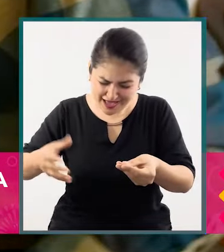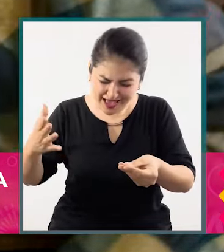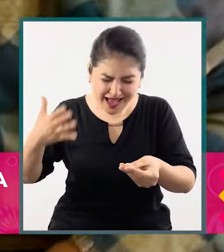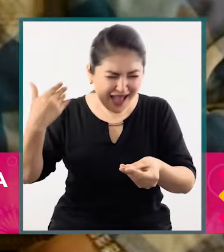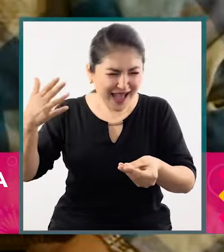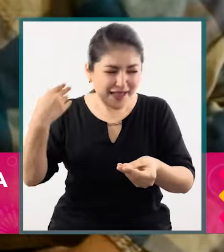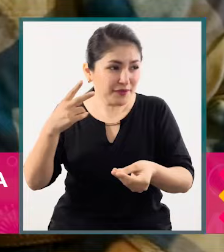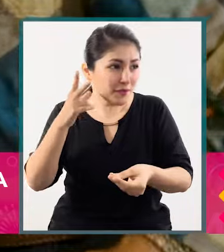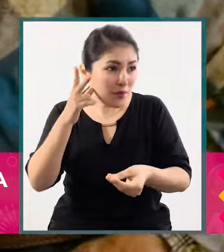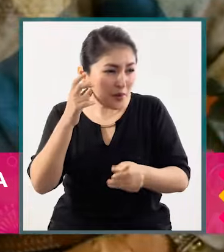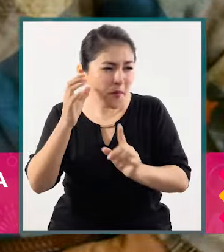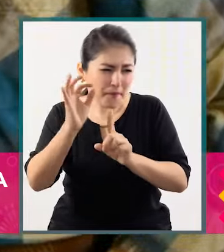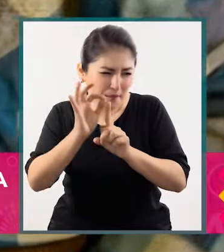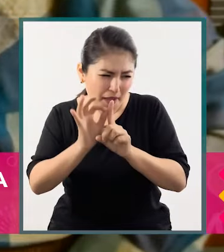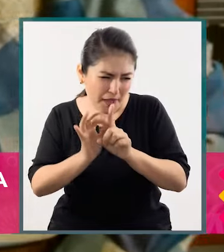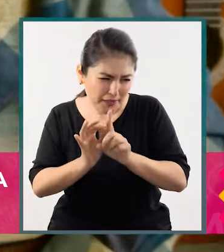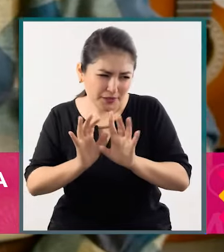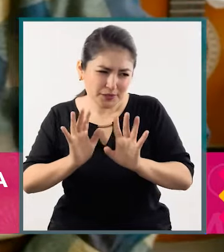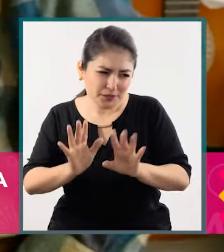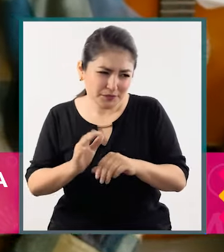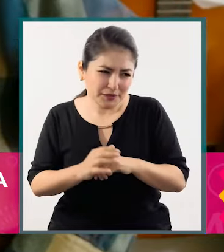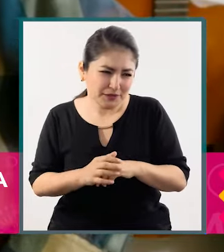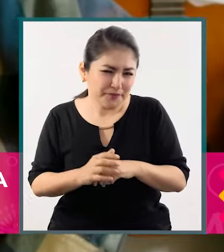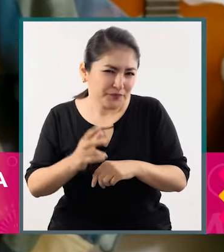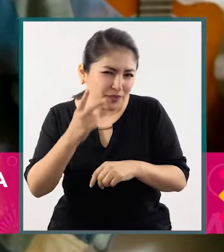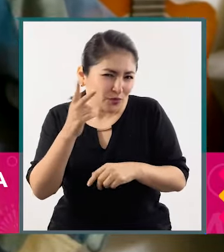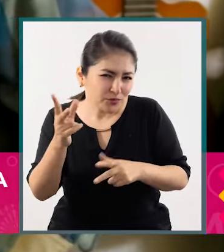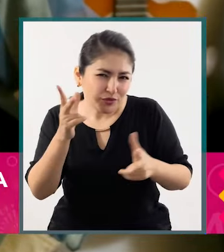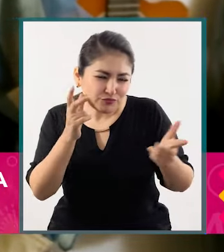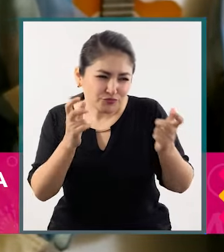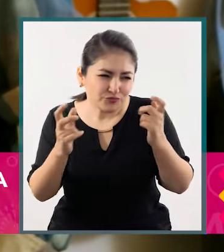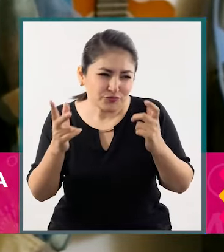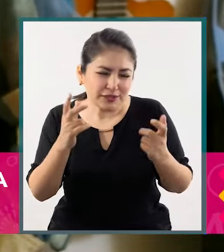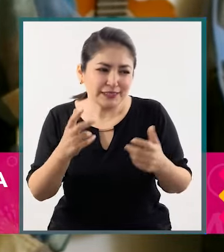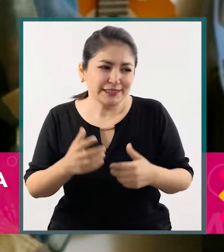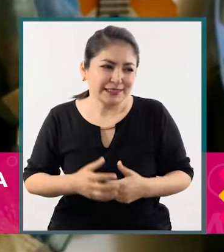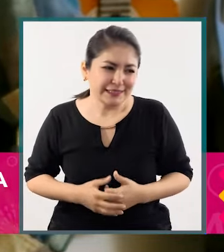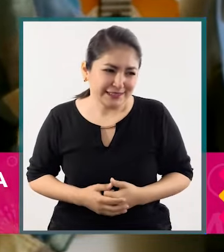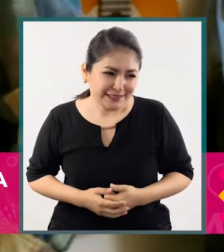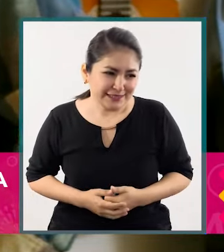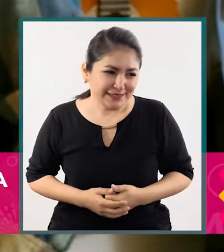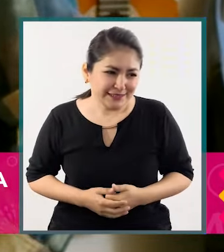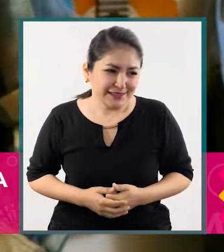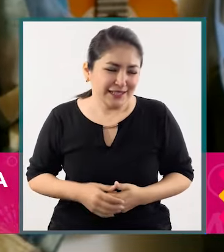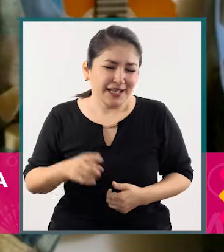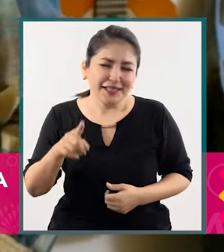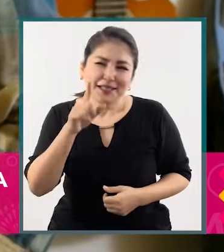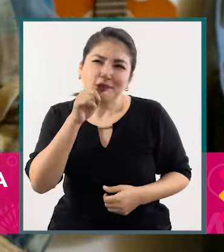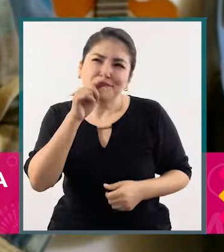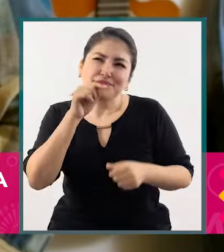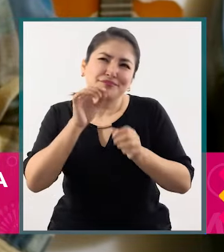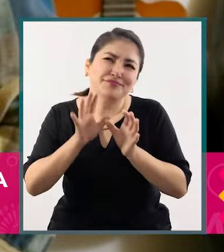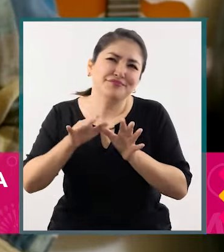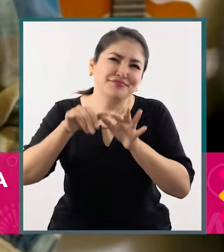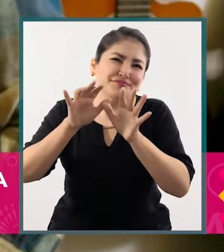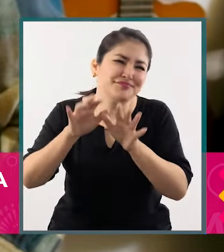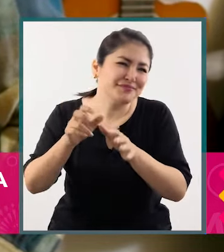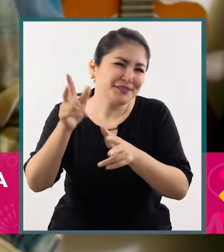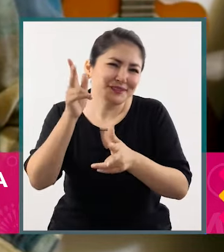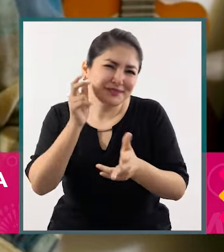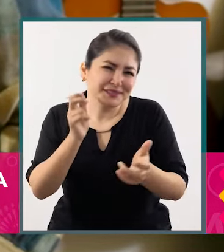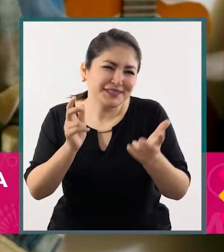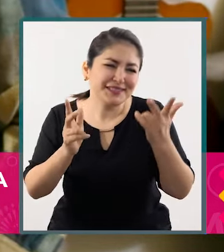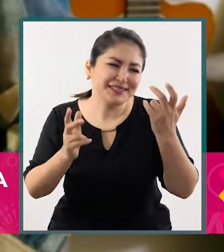¿eh? Bajito nomás el volumen. Más se escucha los agudos acá. Está el canto de las aves, los pajaritos, los